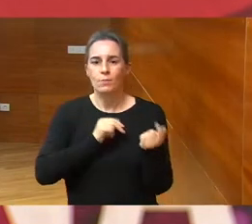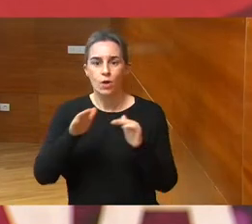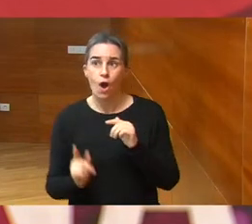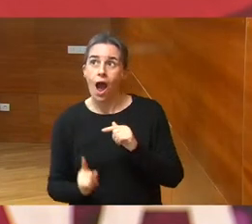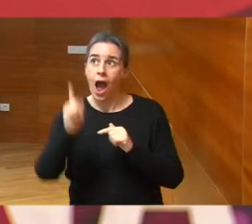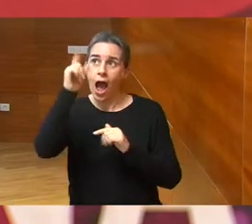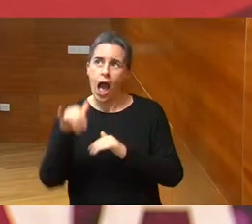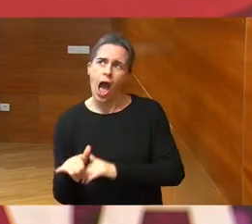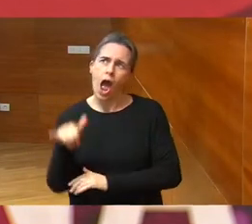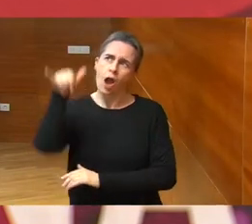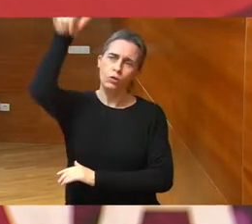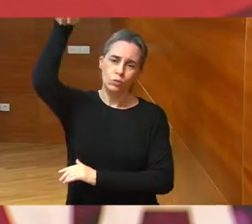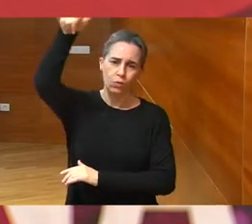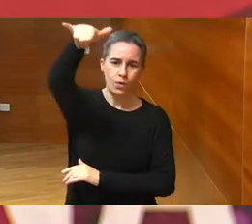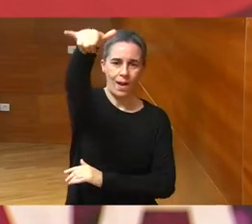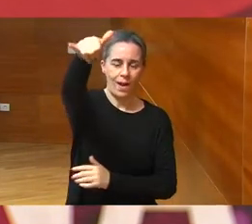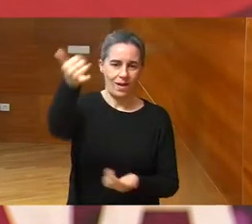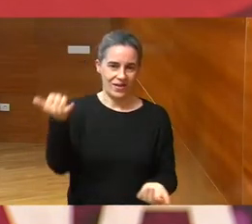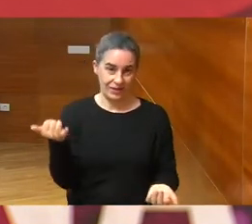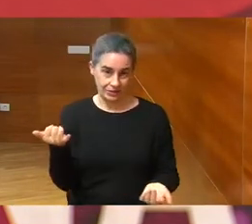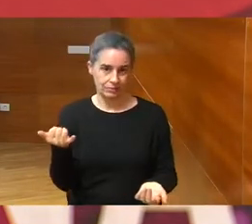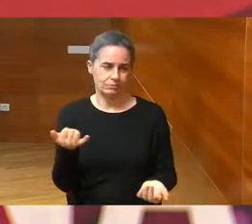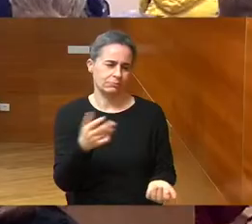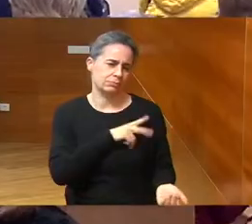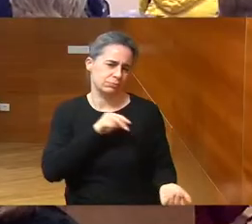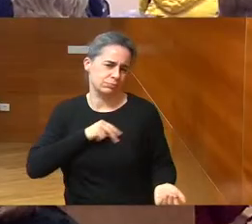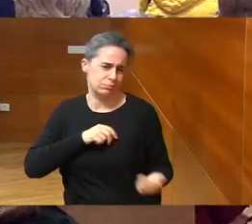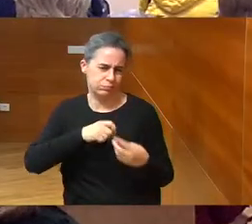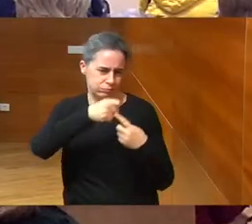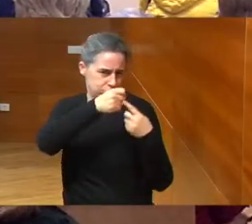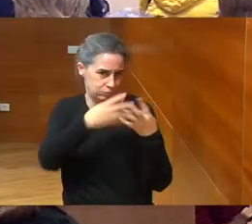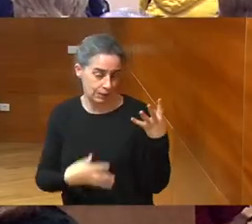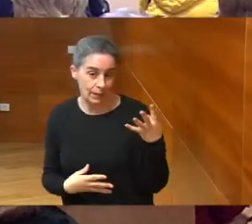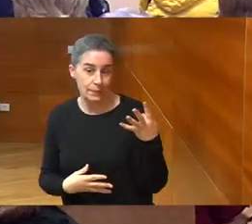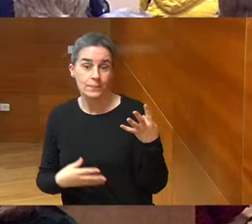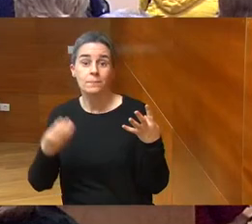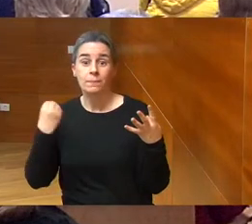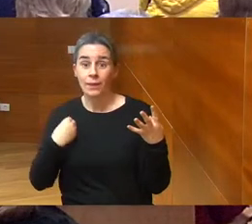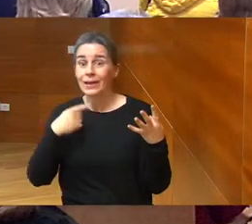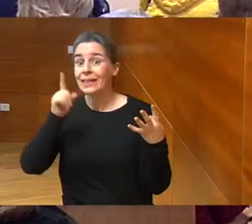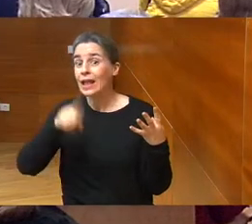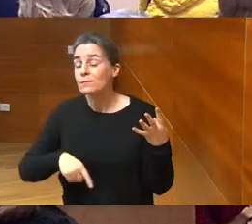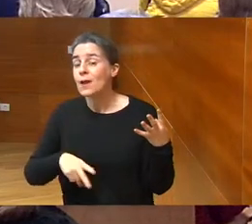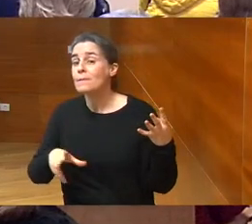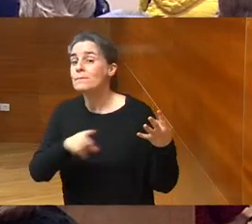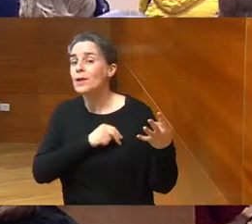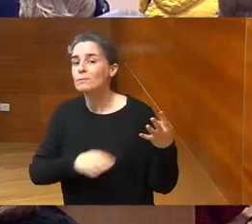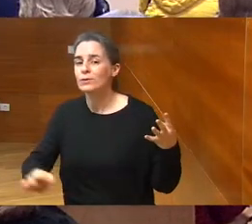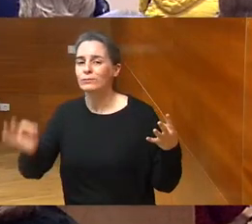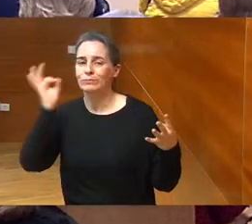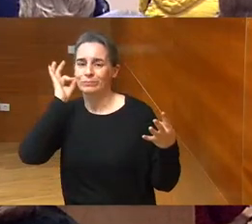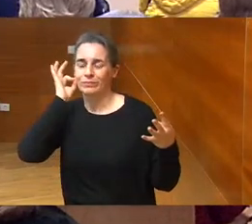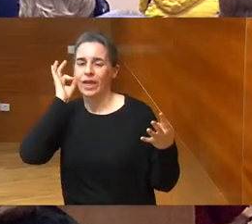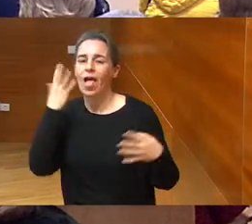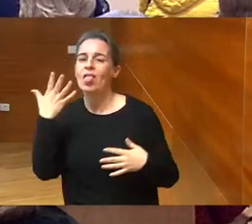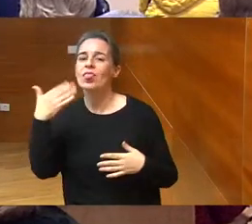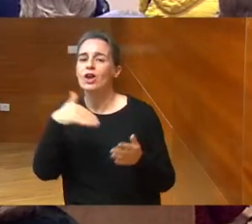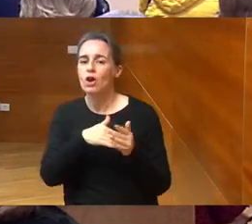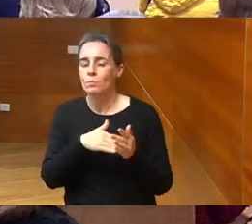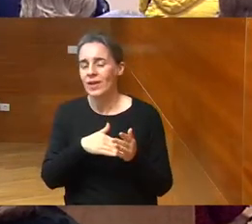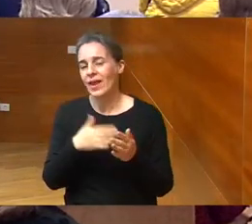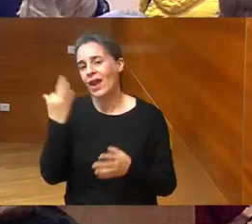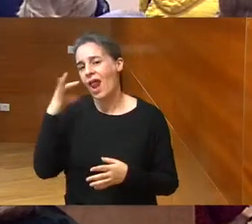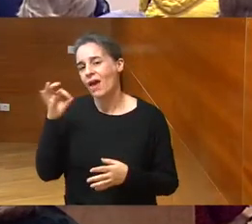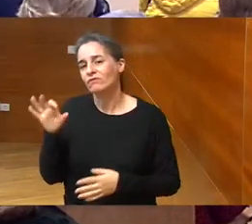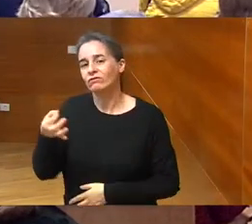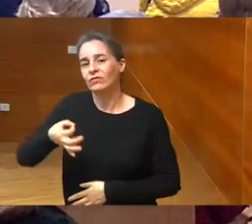entre todo esto aparece por ahí por oviso que pone premio de damas 5000 Francos que obaño